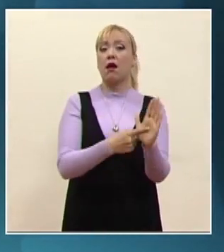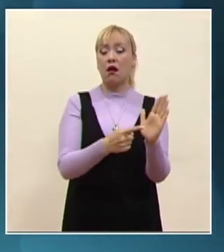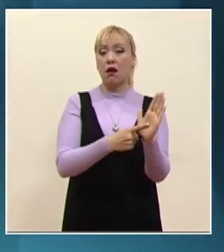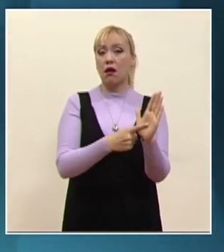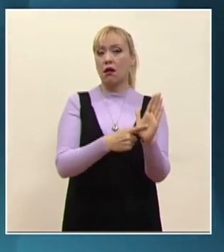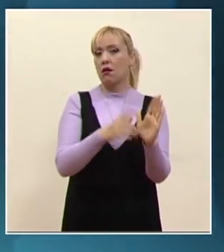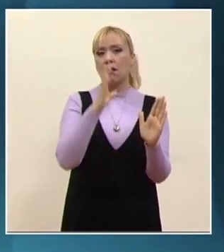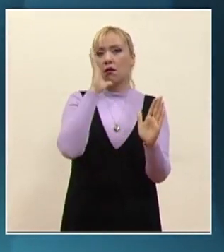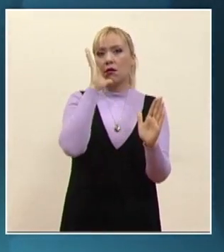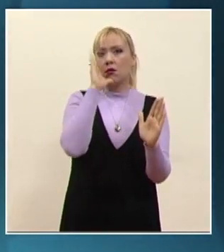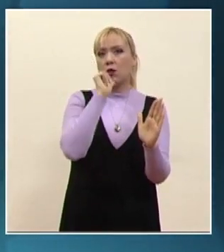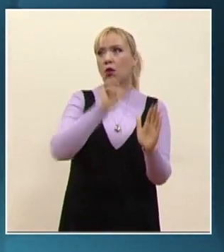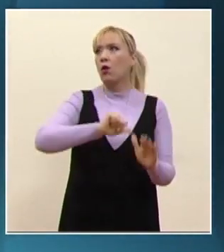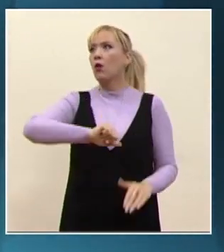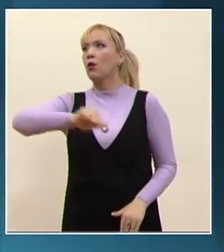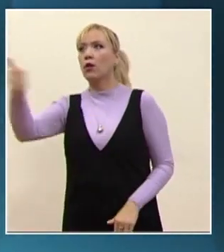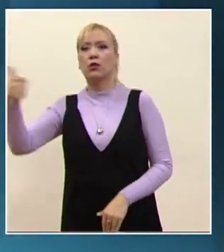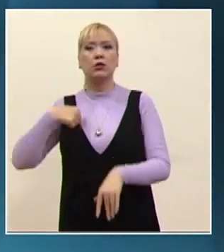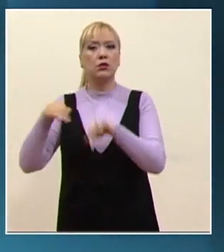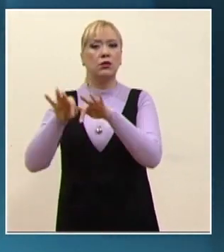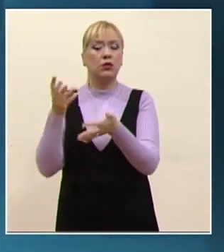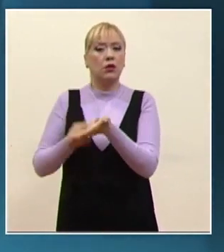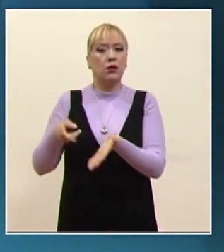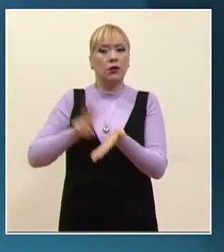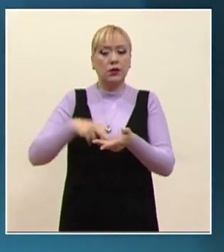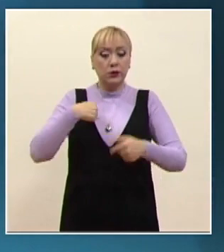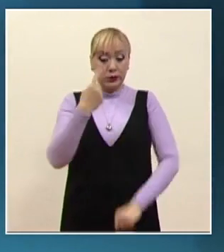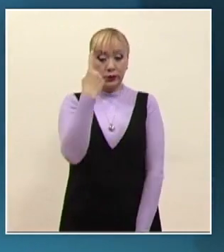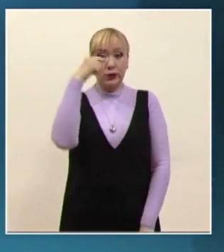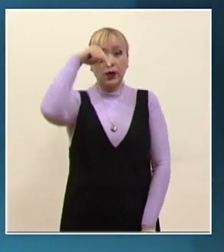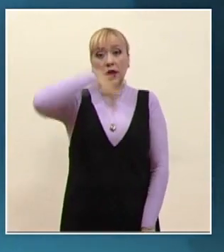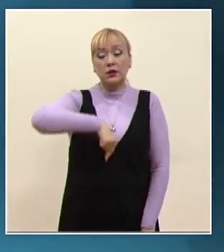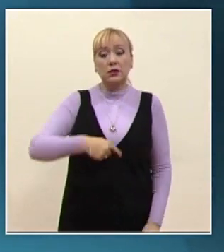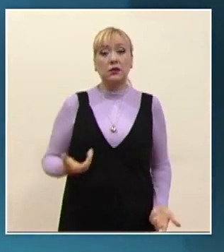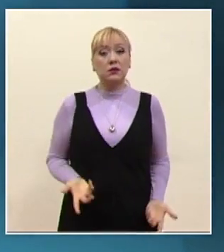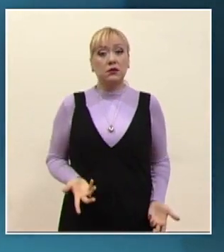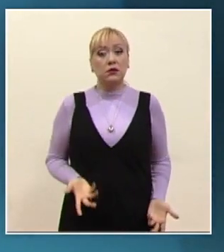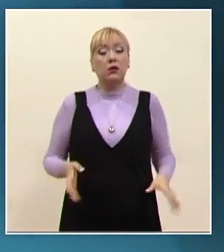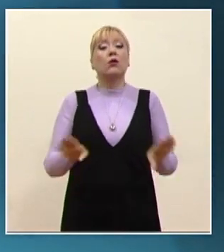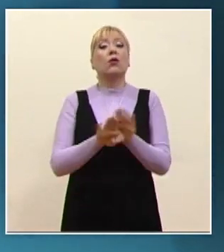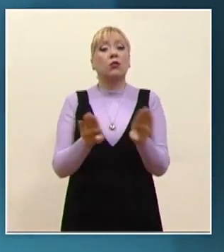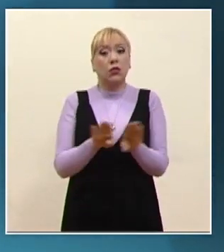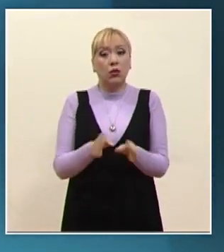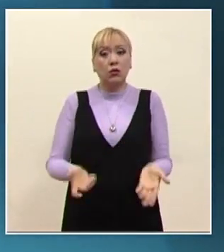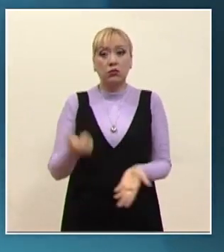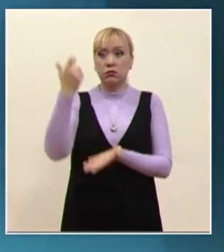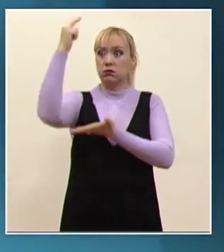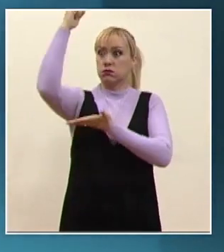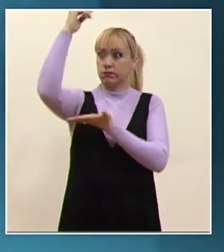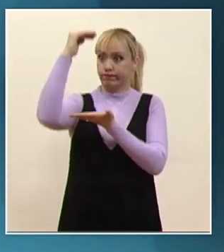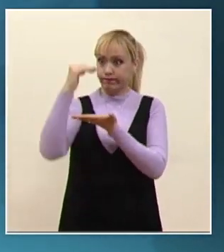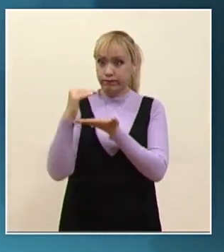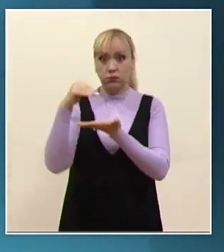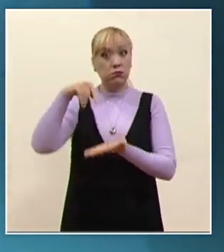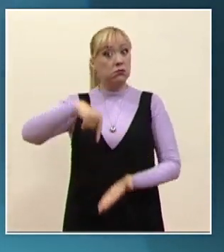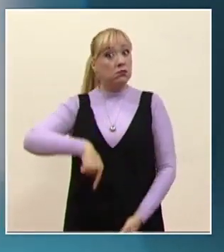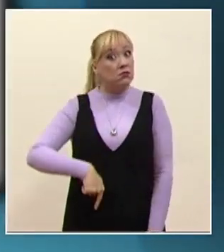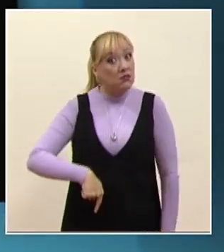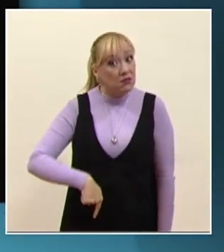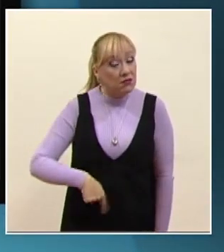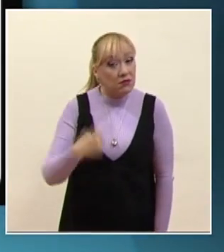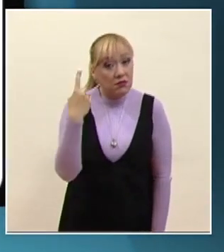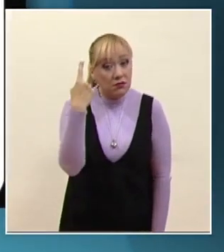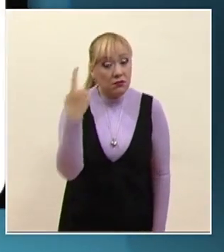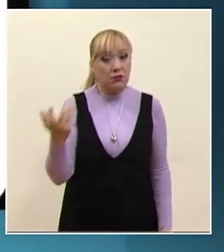otra fuente de ingresos, por lo que la subsistencia de los trabajadores y de sus familias depende únicamente de la función